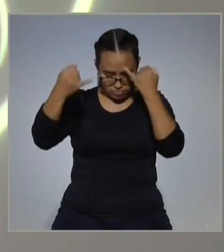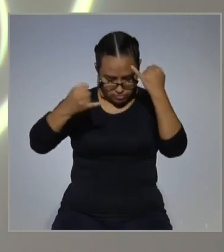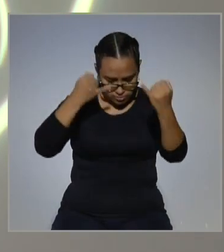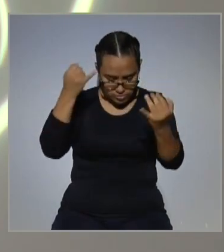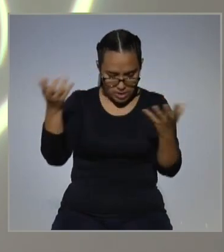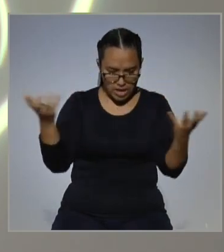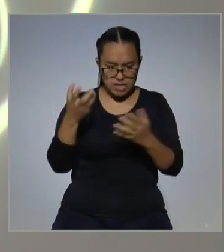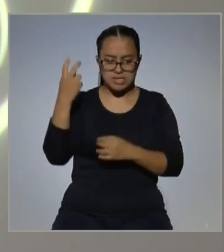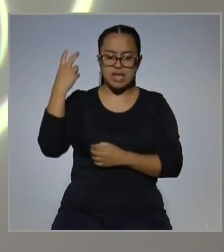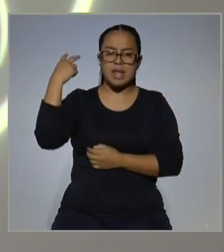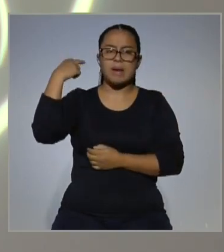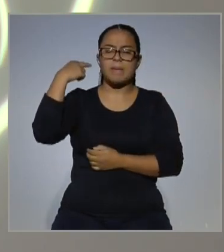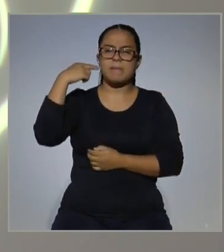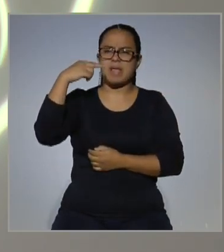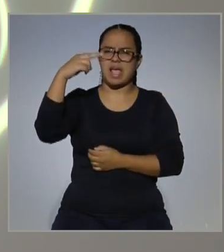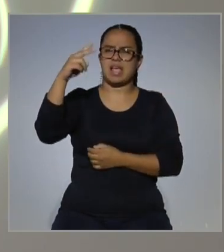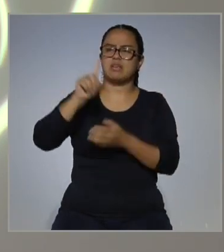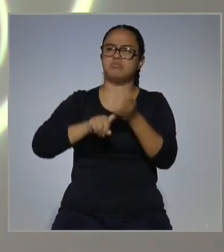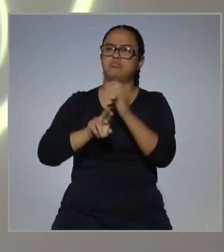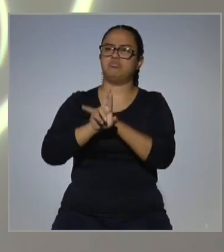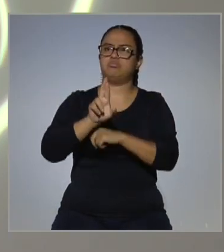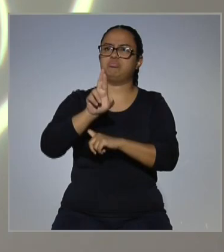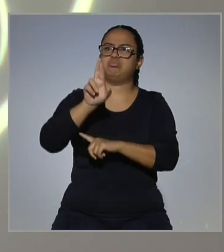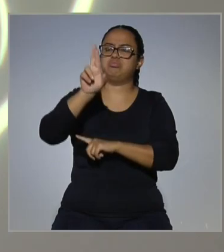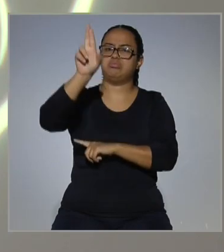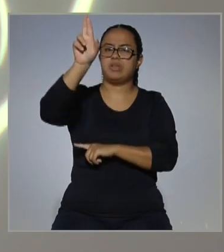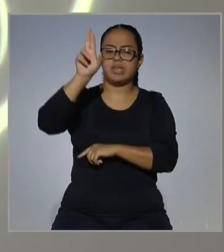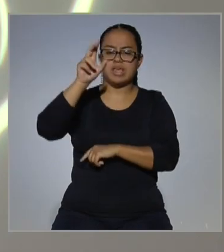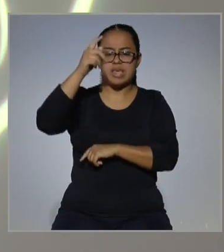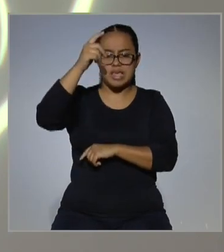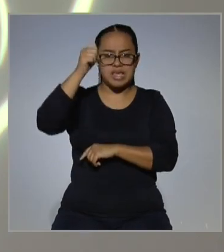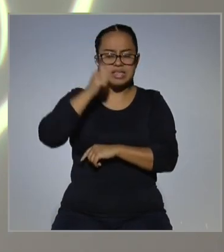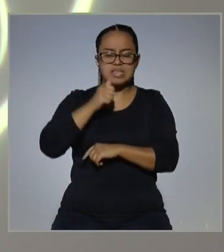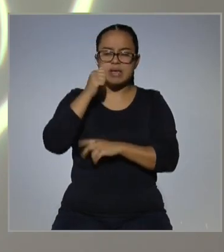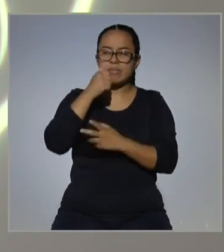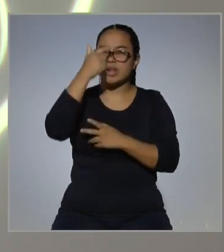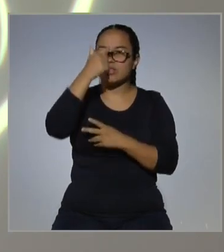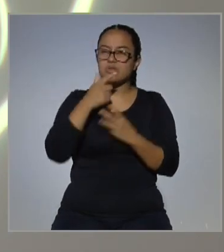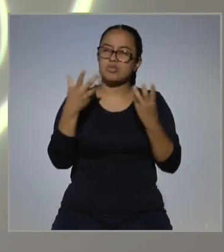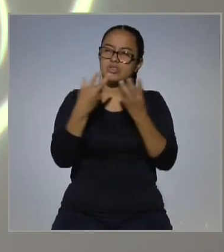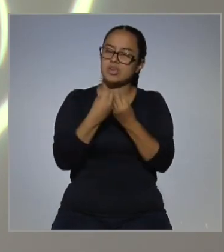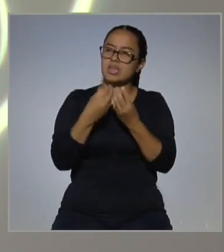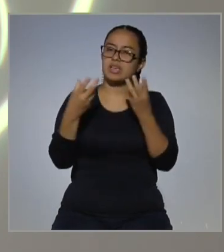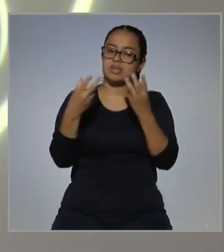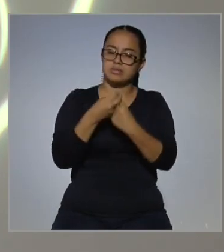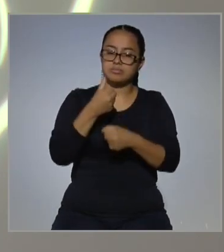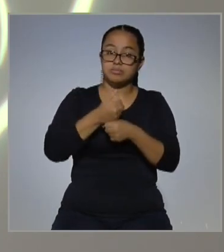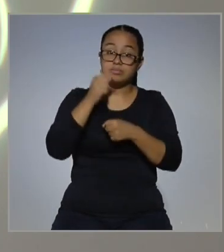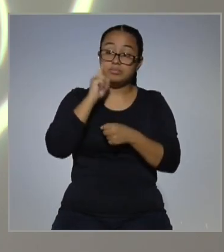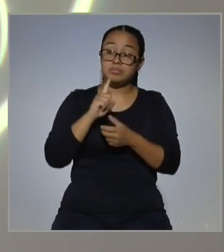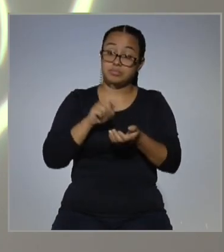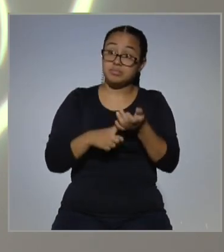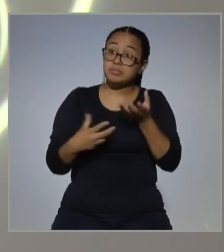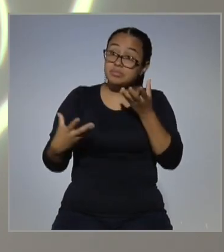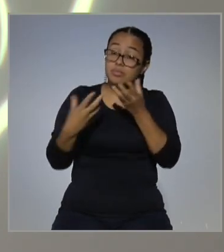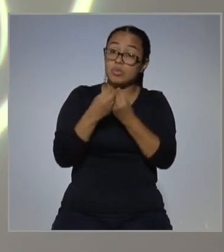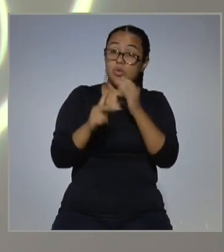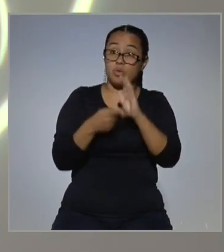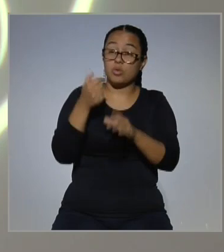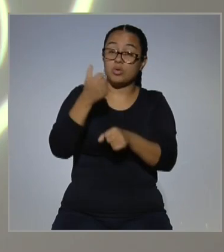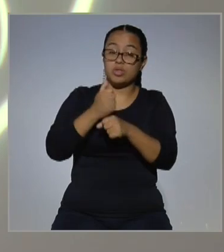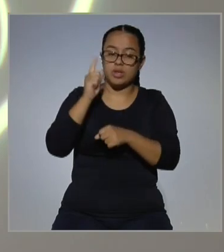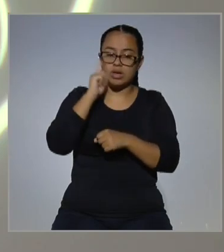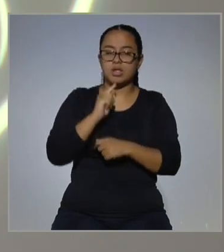un viaje al espacio, donde noche a noche se encuentra con su abuela. Y cada vez que se encuentra con ella, le